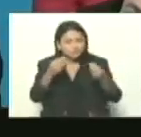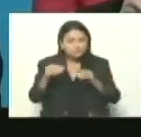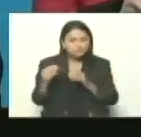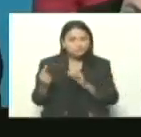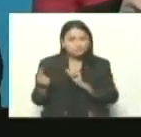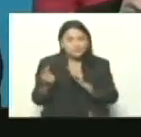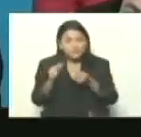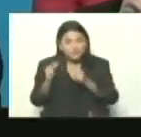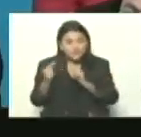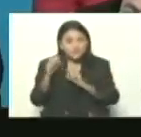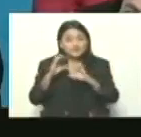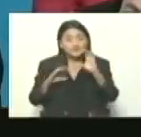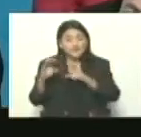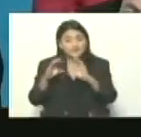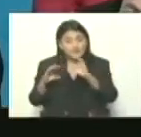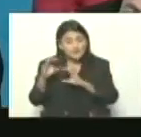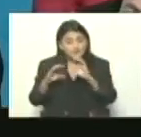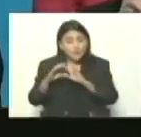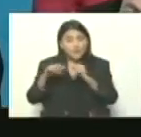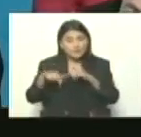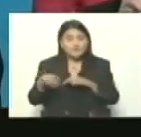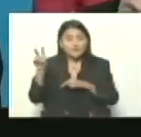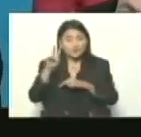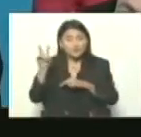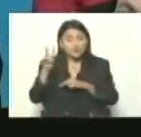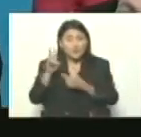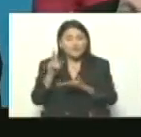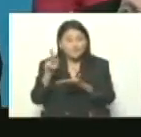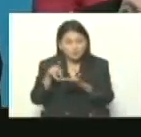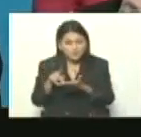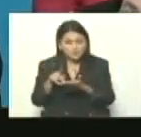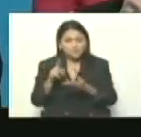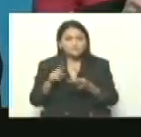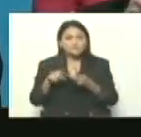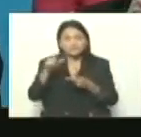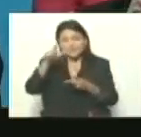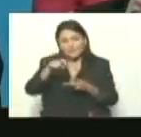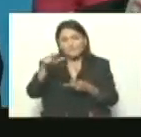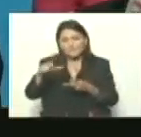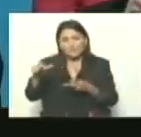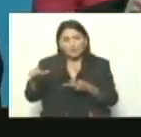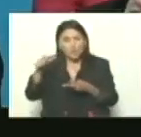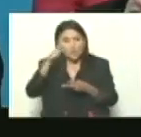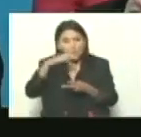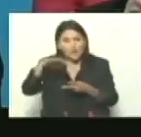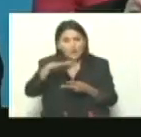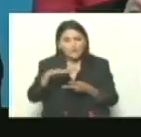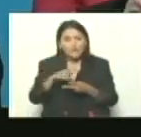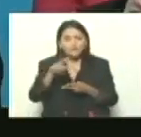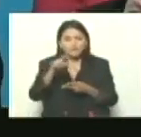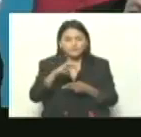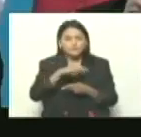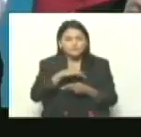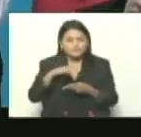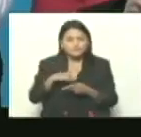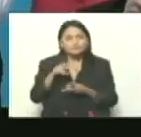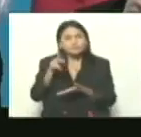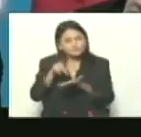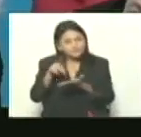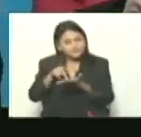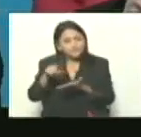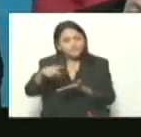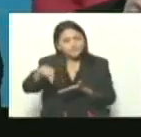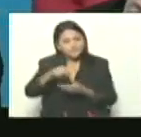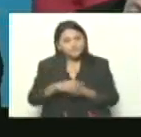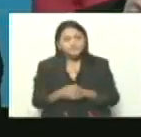Hubo científicos de nuestro Instituto Venezolano de Investigaciones Científicas. Hubo sociedad civil también. Participaron varios miembros de la sociedad civil venezolana.